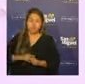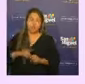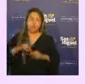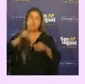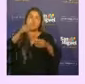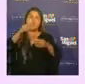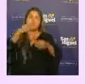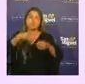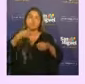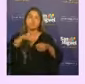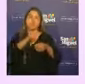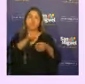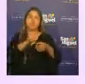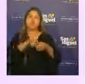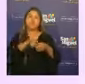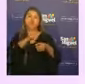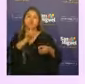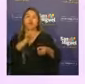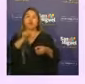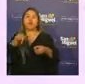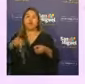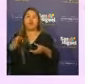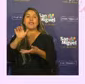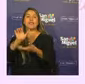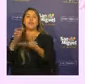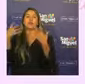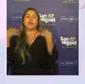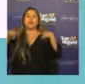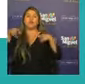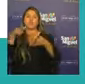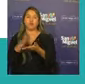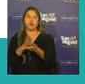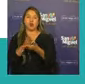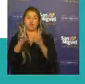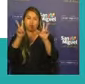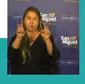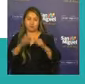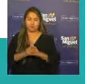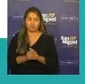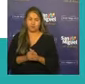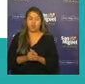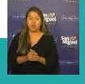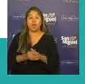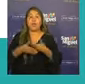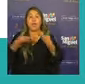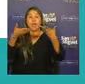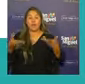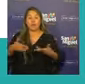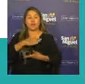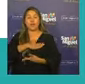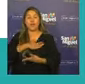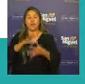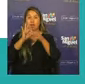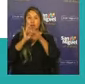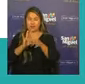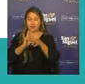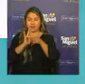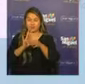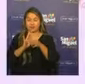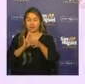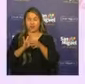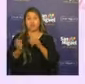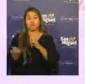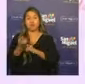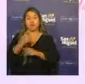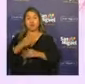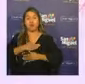decir. Para terminar, quiero agradecer, Quiero agradecer en primer lugar a mi